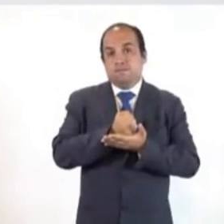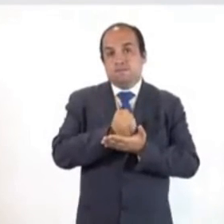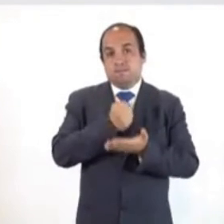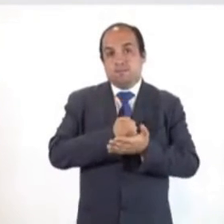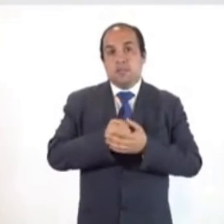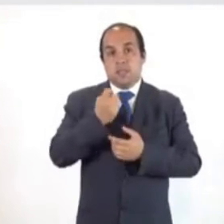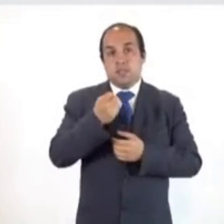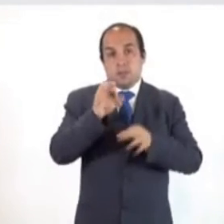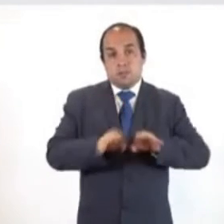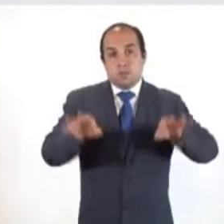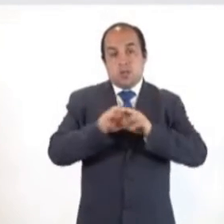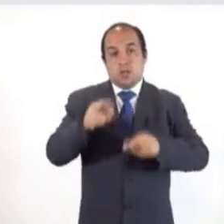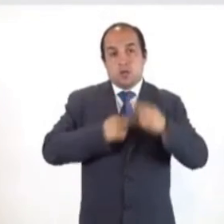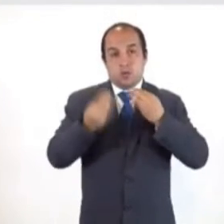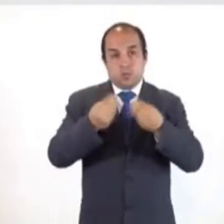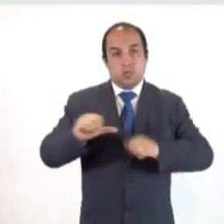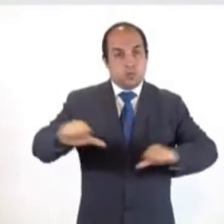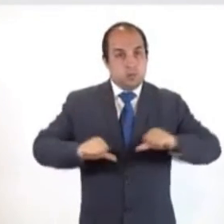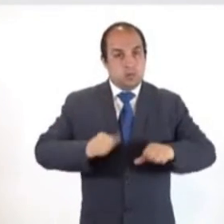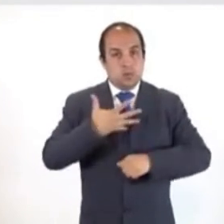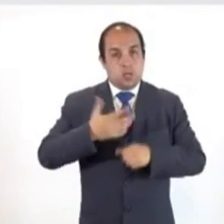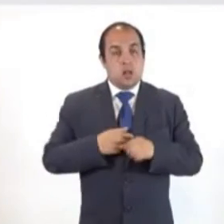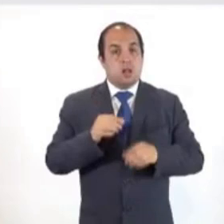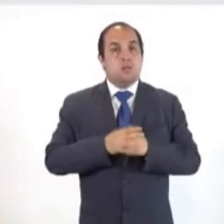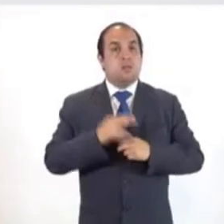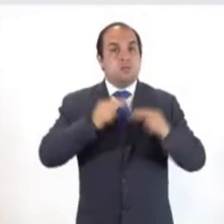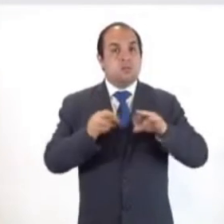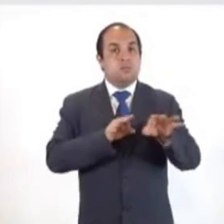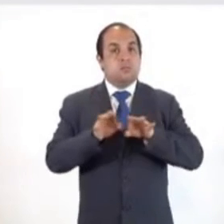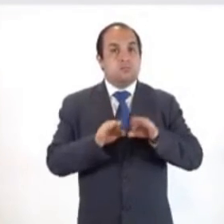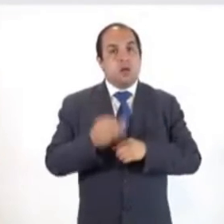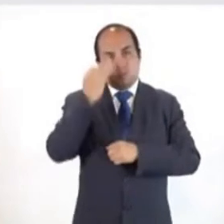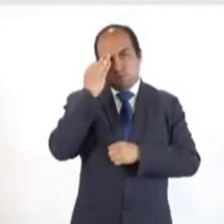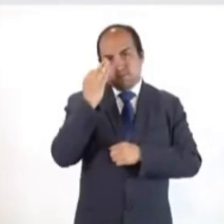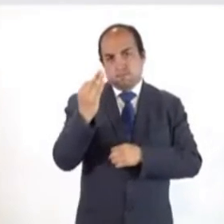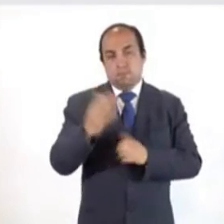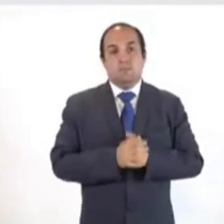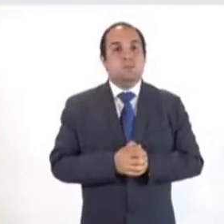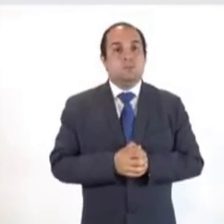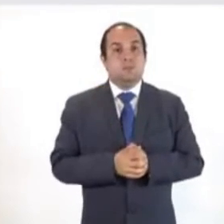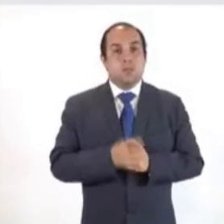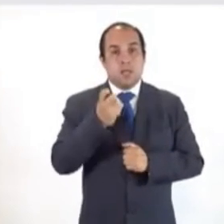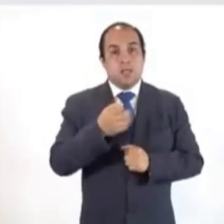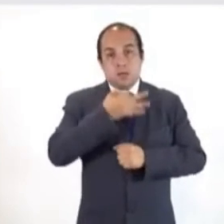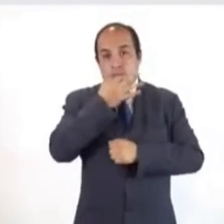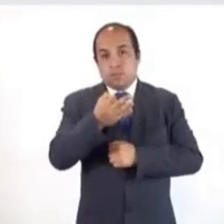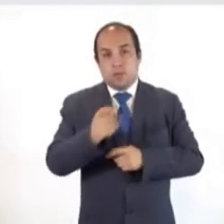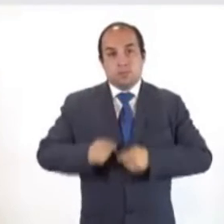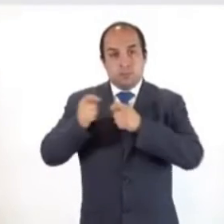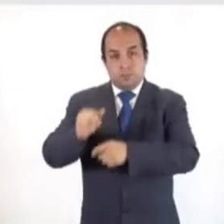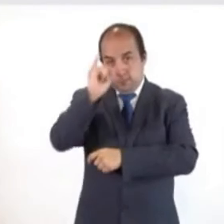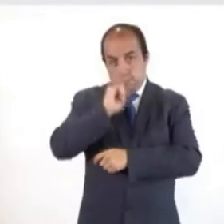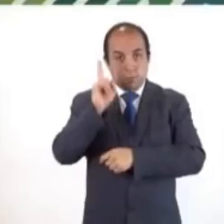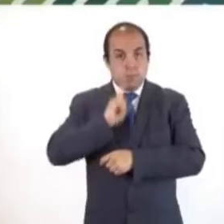de muchas de esas actividades que no habían estado en condiciones de reoperar en mucho tiempo. Entonces, esos serían los anuncios. Le pasaría la palabra a la